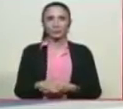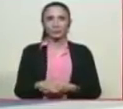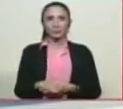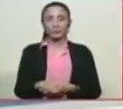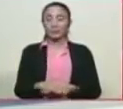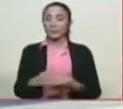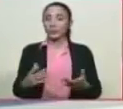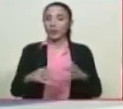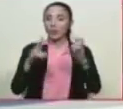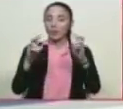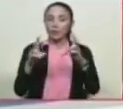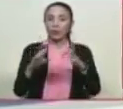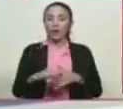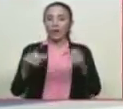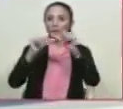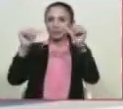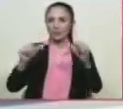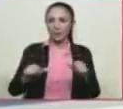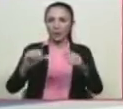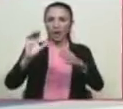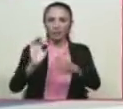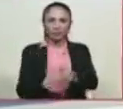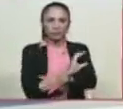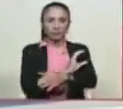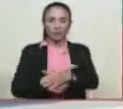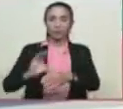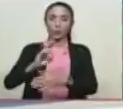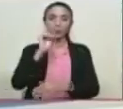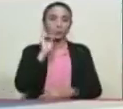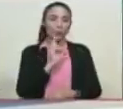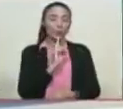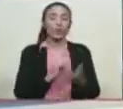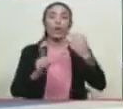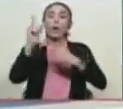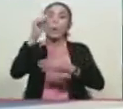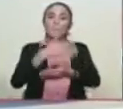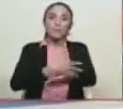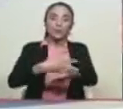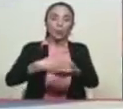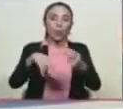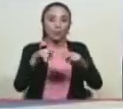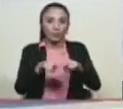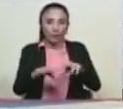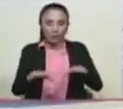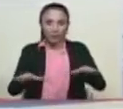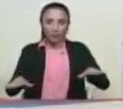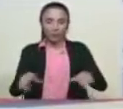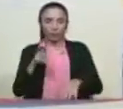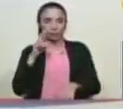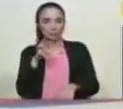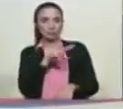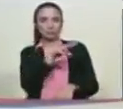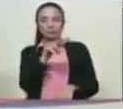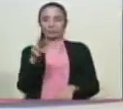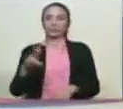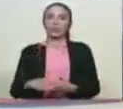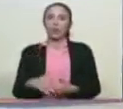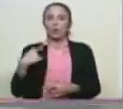el sistema de orquesta Simón Bolívar. Llegamos a 1 millón de niños y yo he puesto una